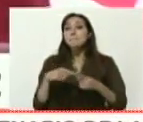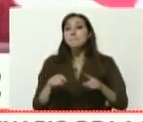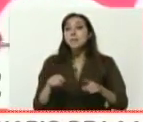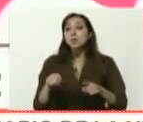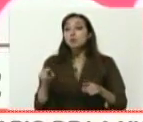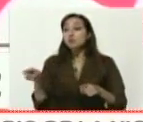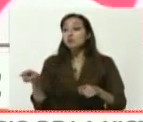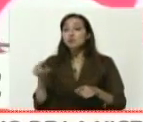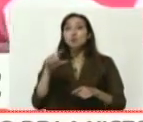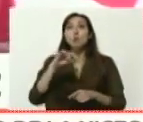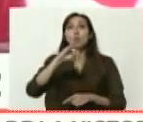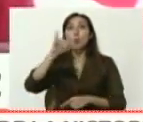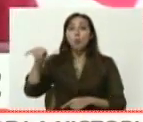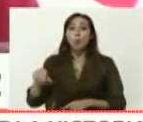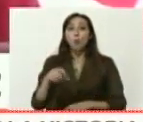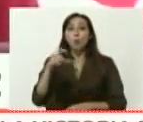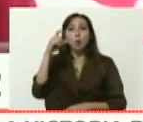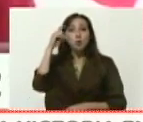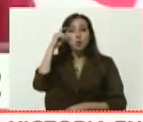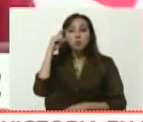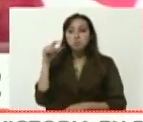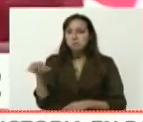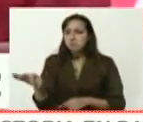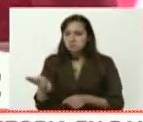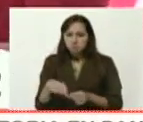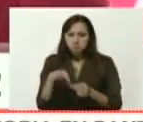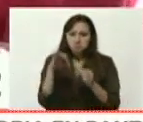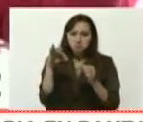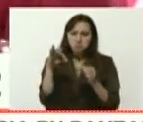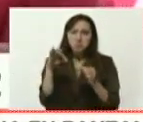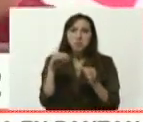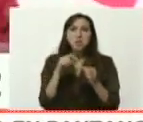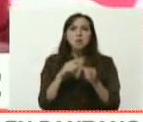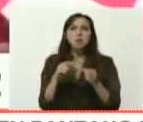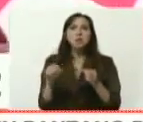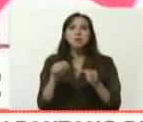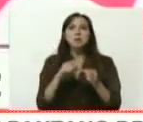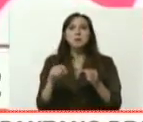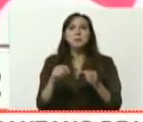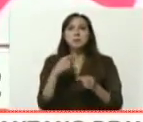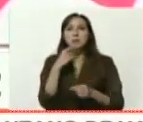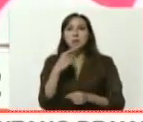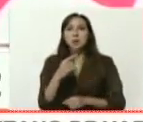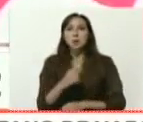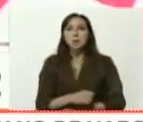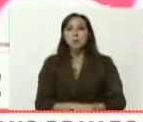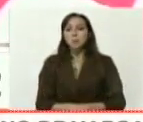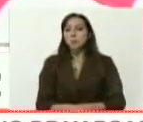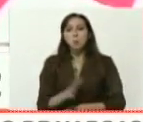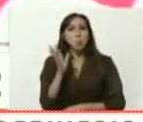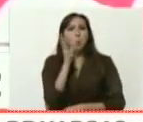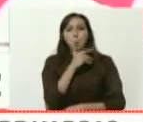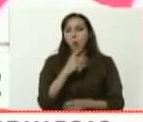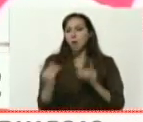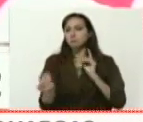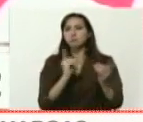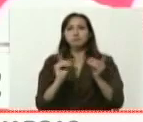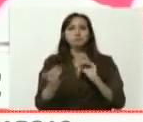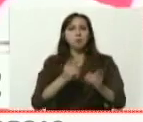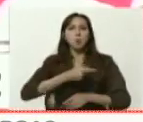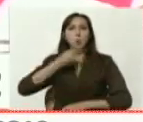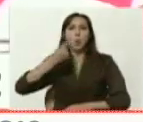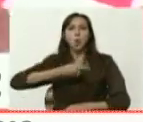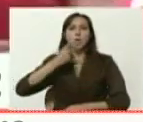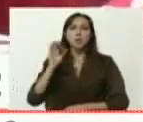así, le dijo a los compañeros: ausencia de debate político